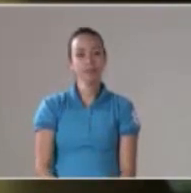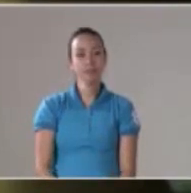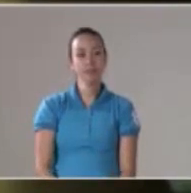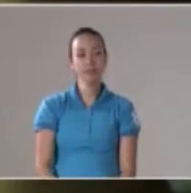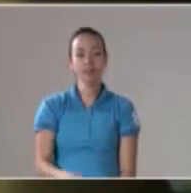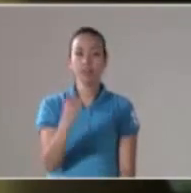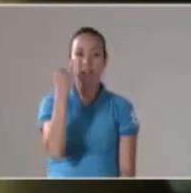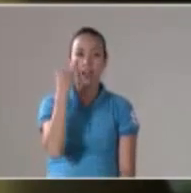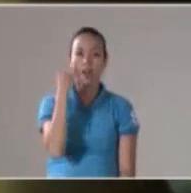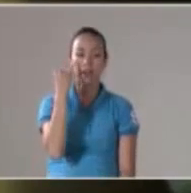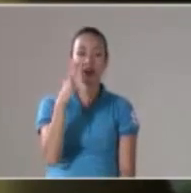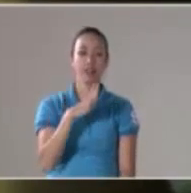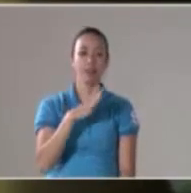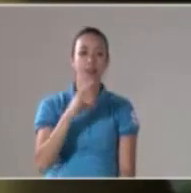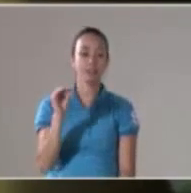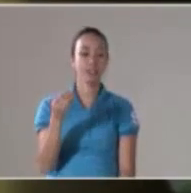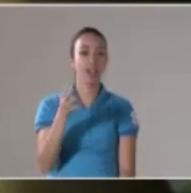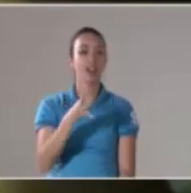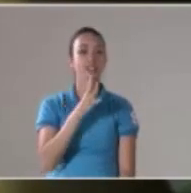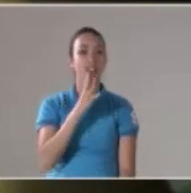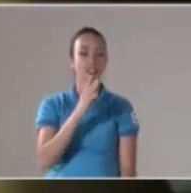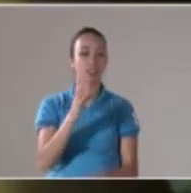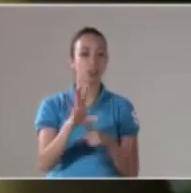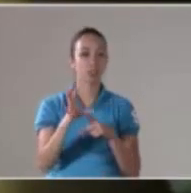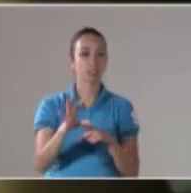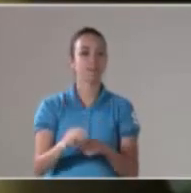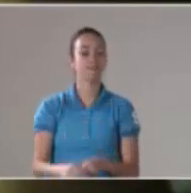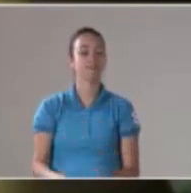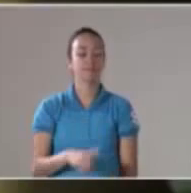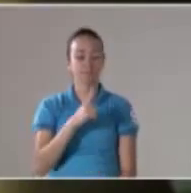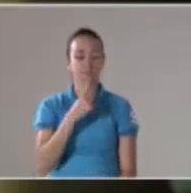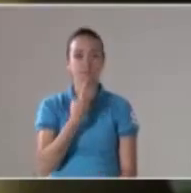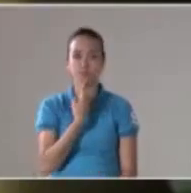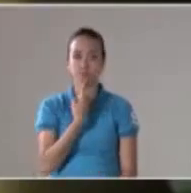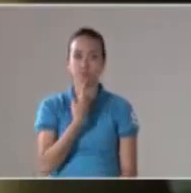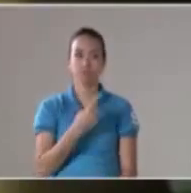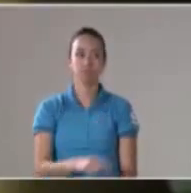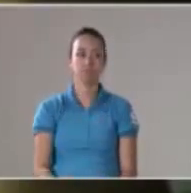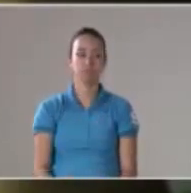El miércoles tenemos que hablar de cosas bien serias.